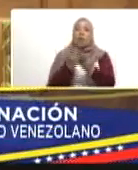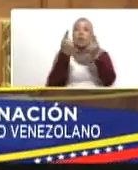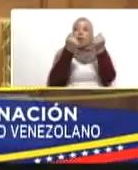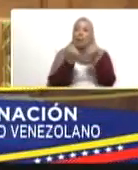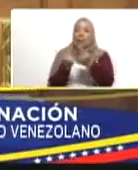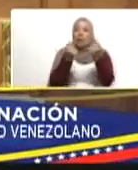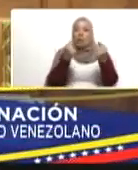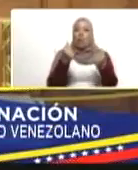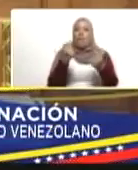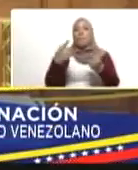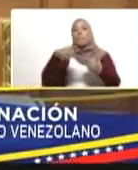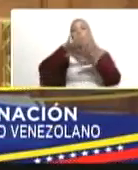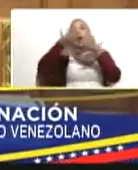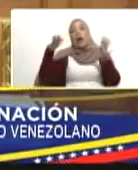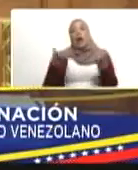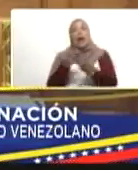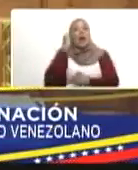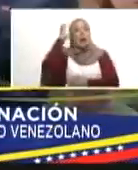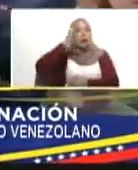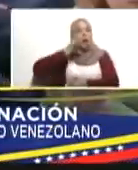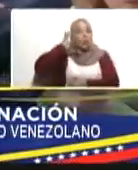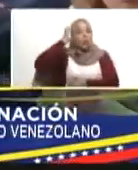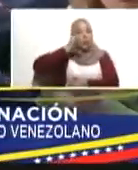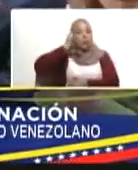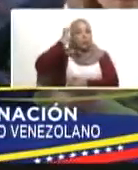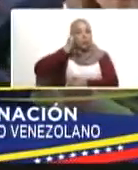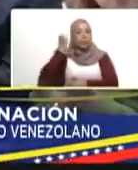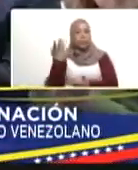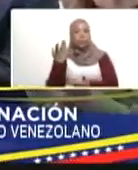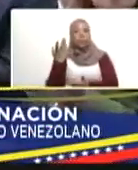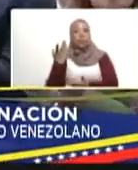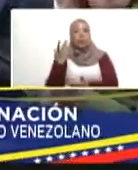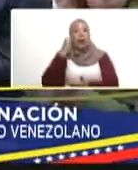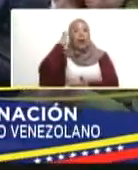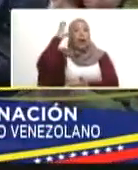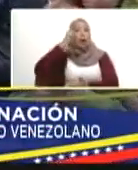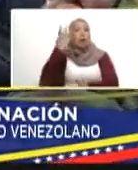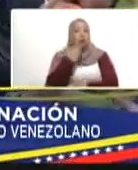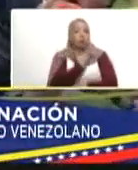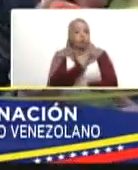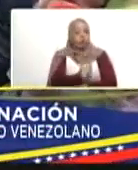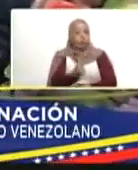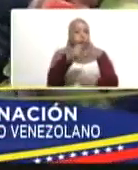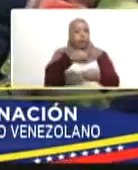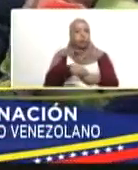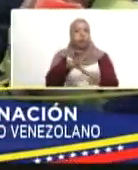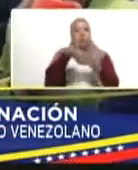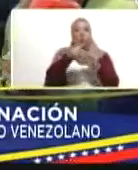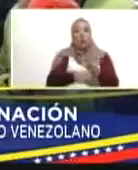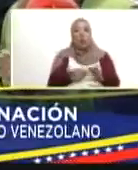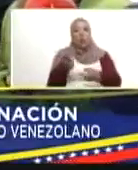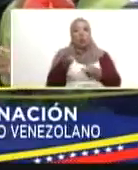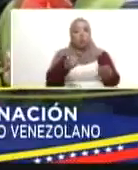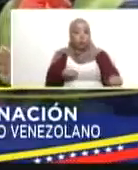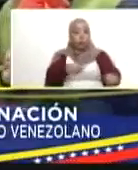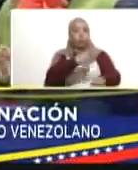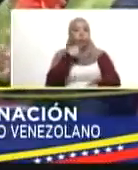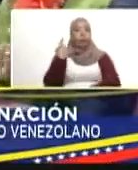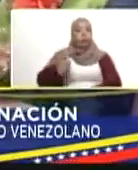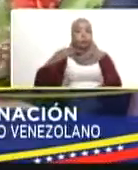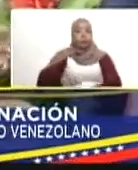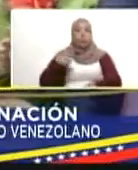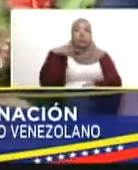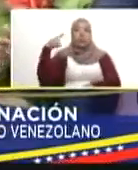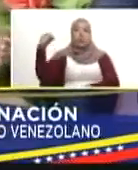economía de Europa mientras Europa Lamentablemente entró en la onda de sancionar a Rusia y se